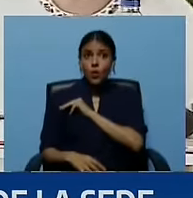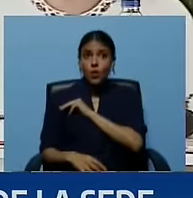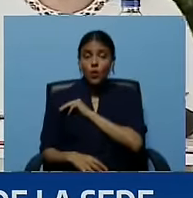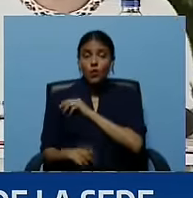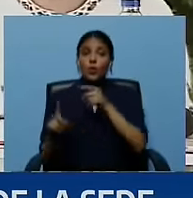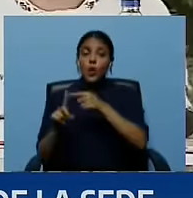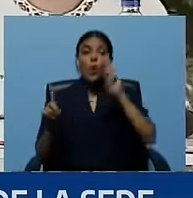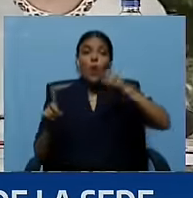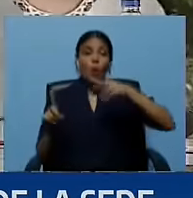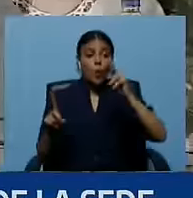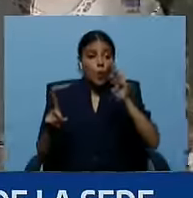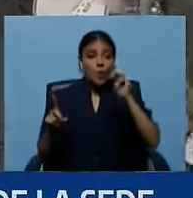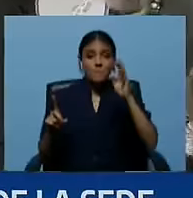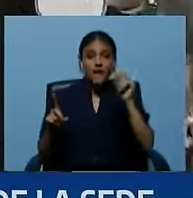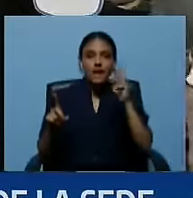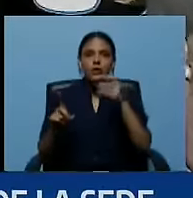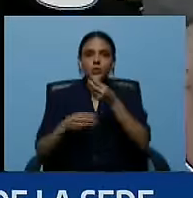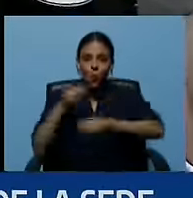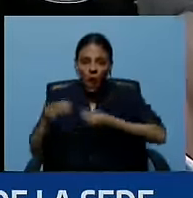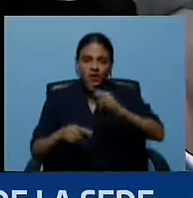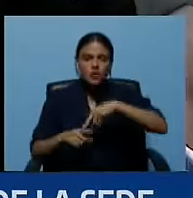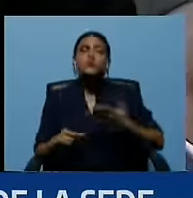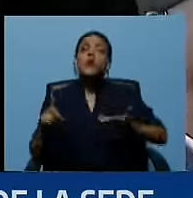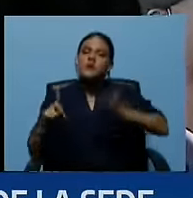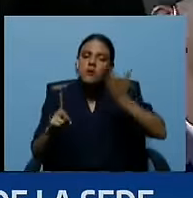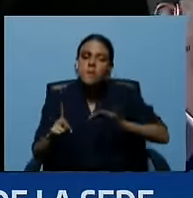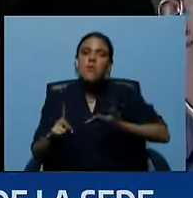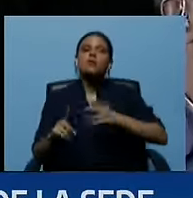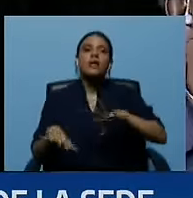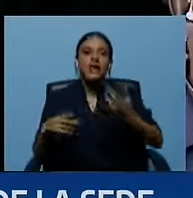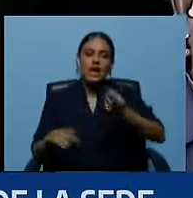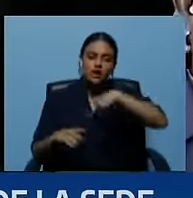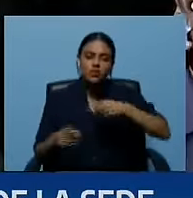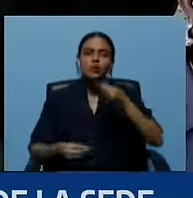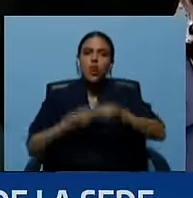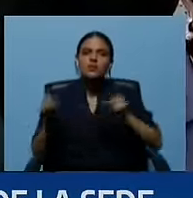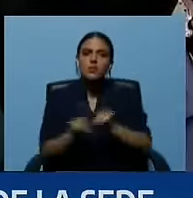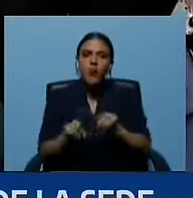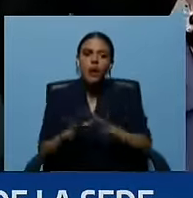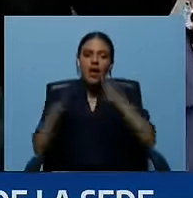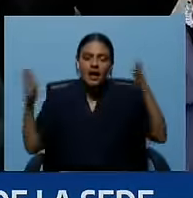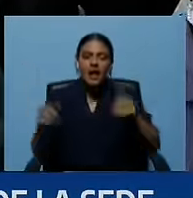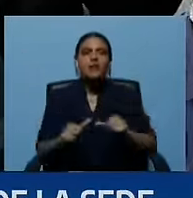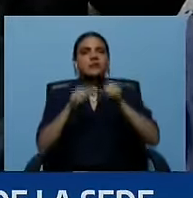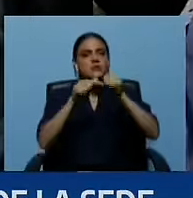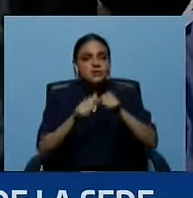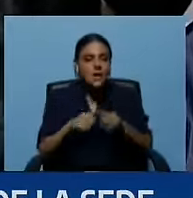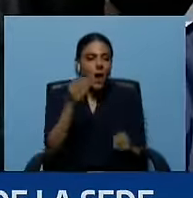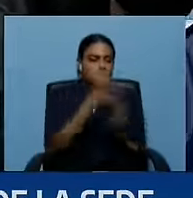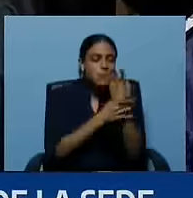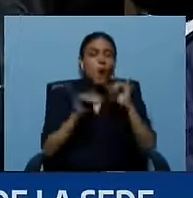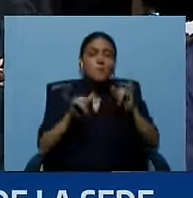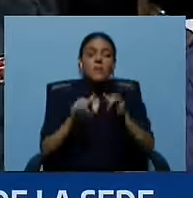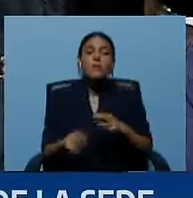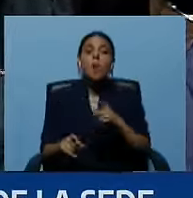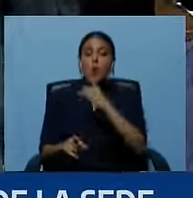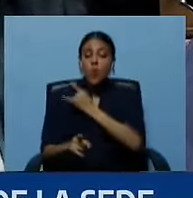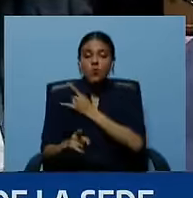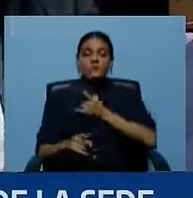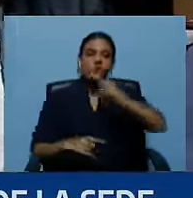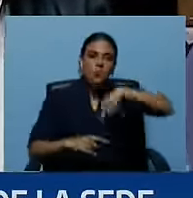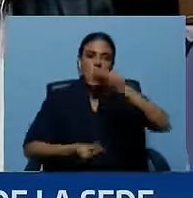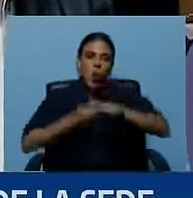Humberto Fernández Morán, y por eso es tan importante, tan grandioso, que nazca esta universidad que estamos construyendo.